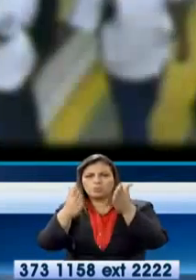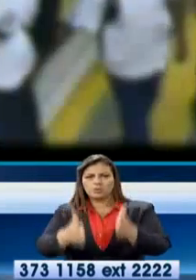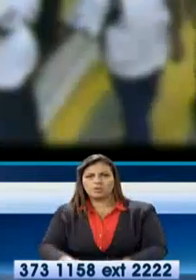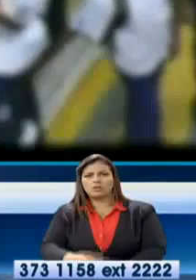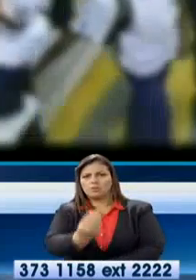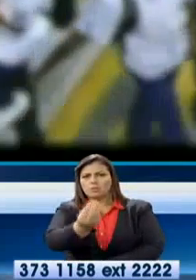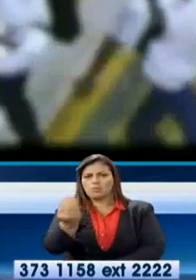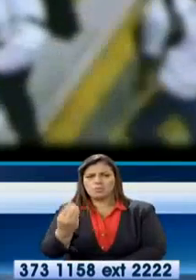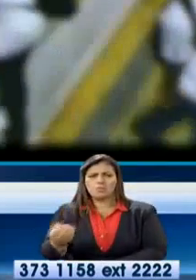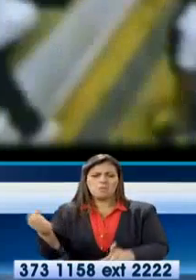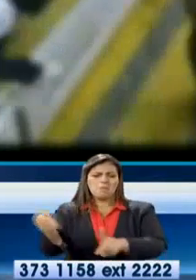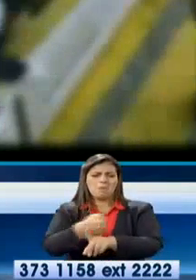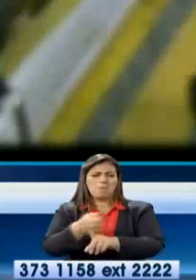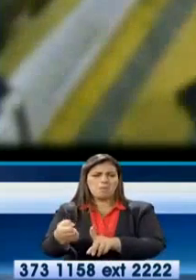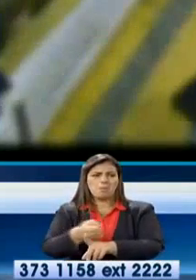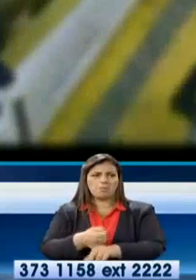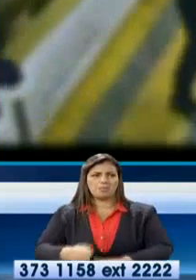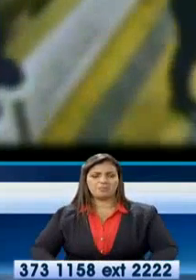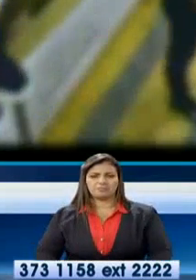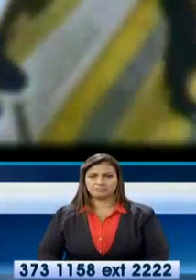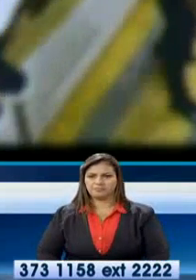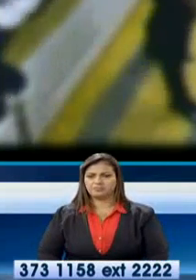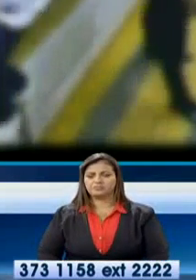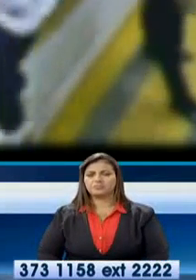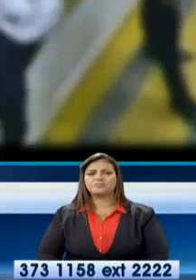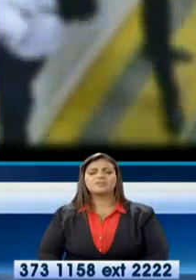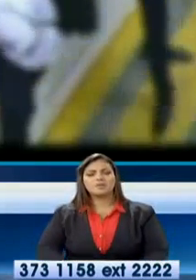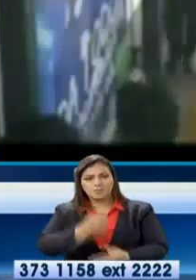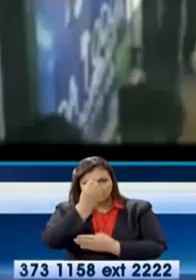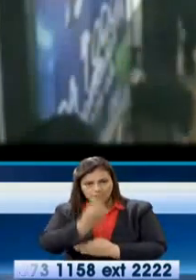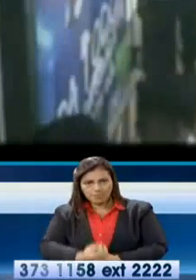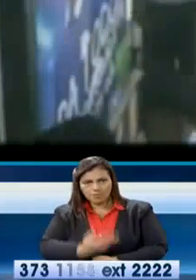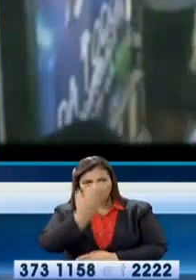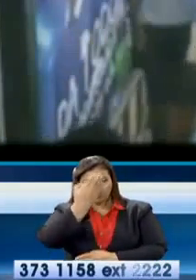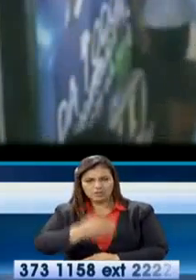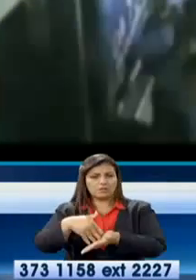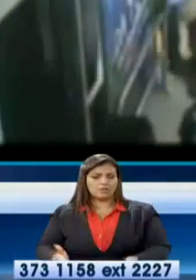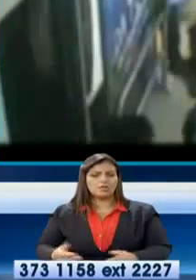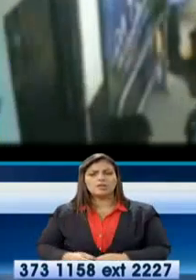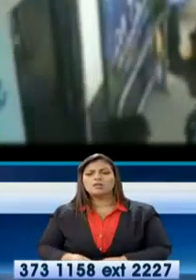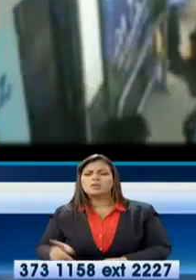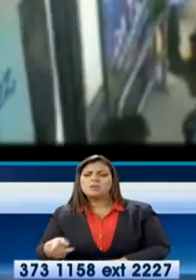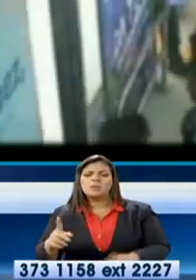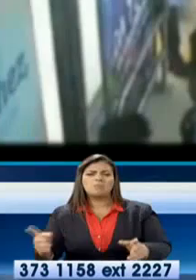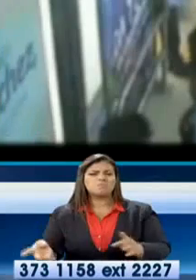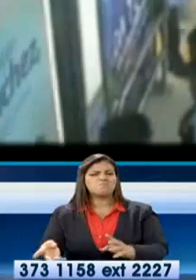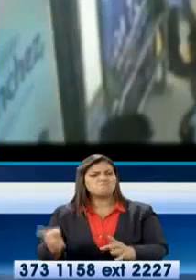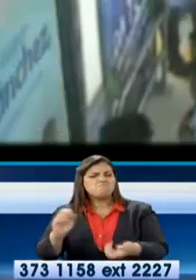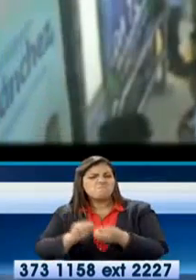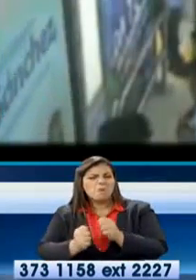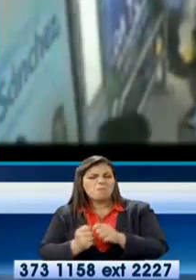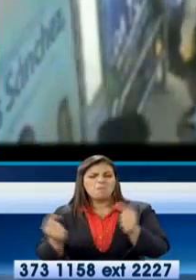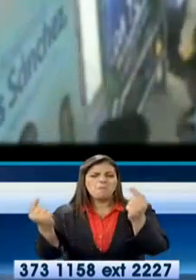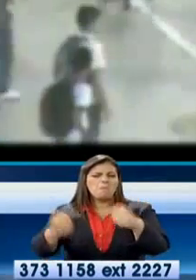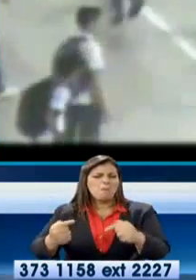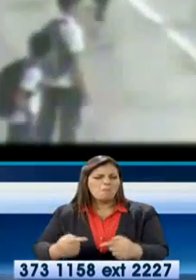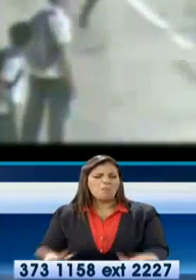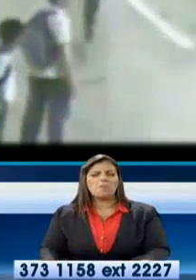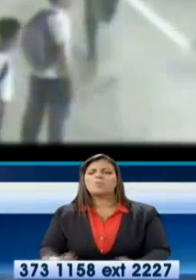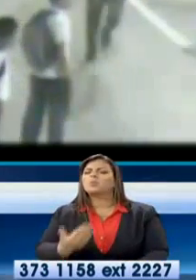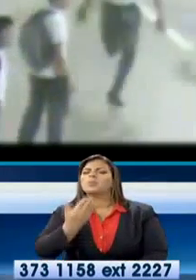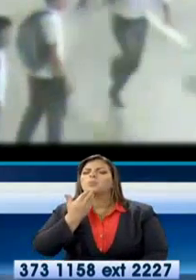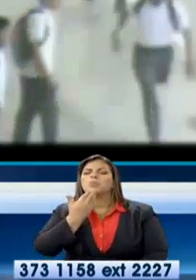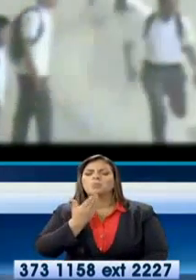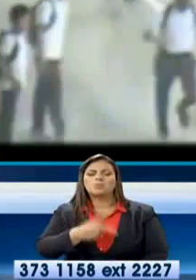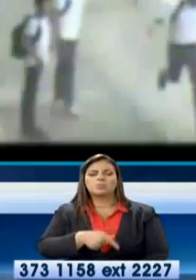días. Estoy hablando de los jóvenes cuando se enfrentan a este sistema, de los estudiantes de secundaria. Es... tienen que tener más educación